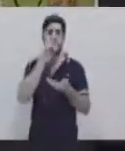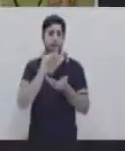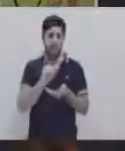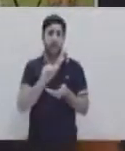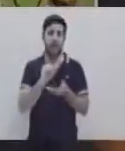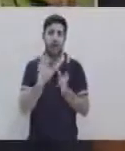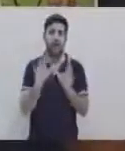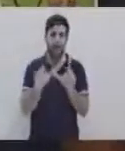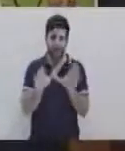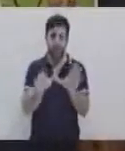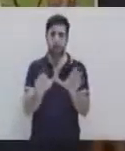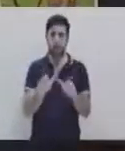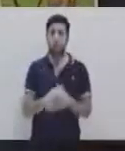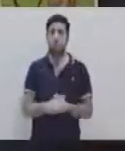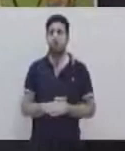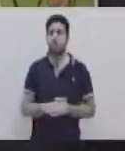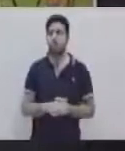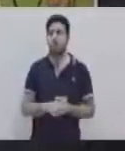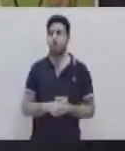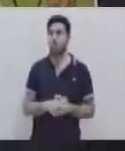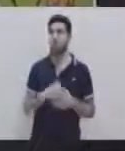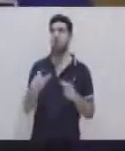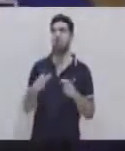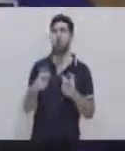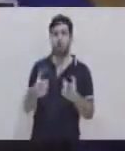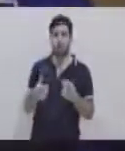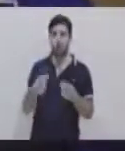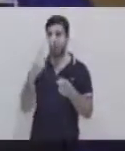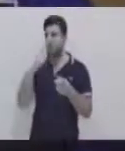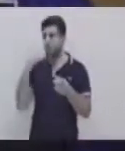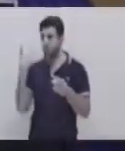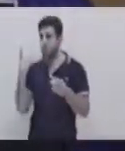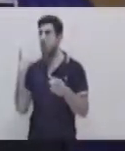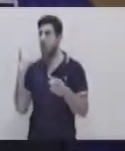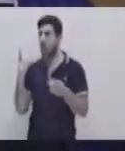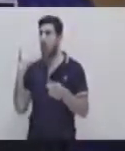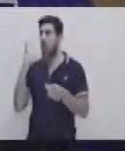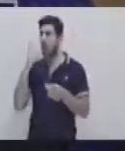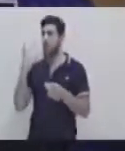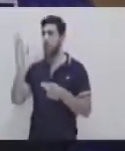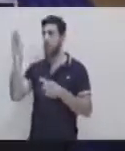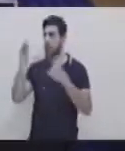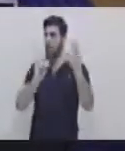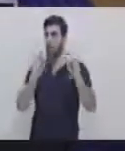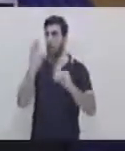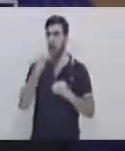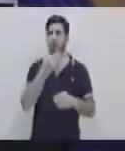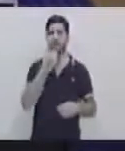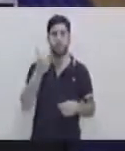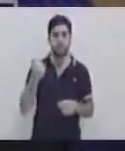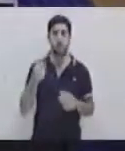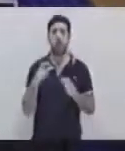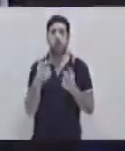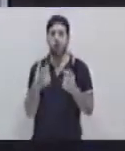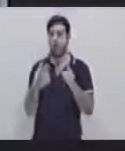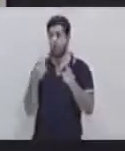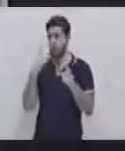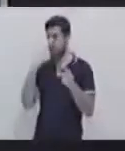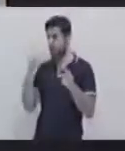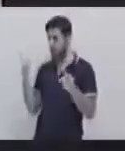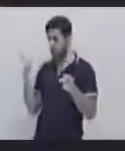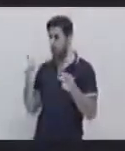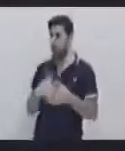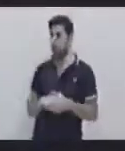pajaritos. Y así sucesivamente podemos ver con detalle y nos daremos cuenta que